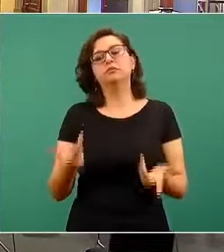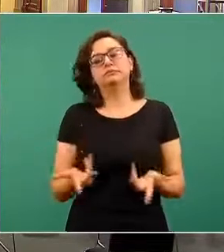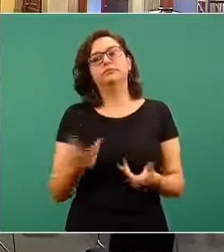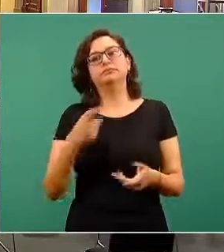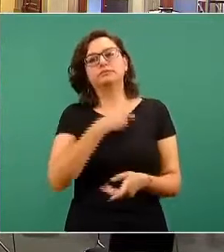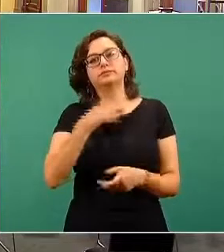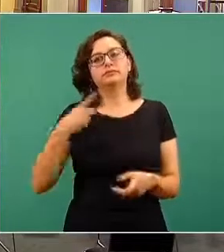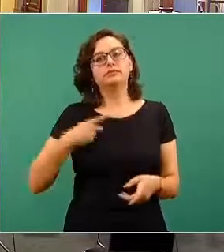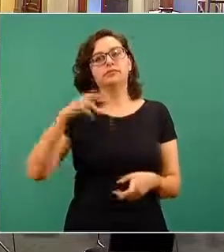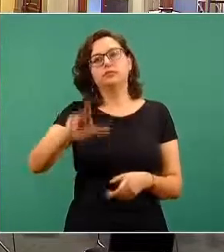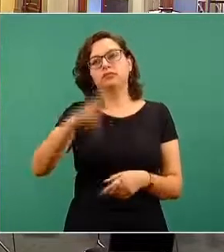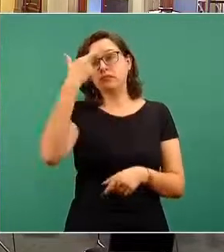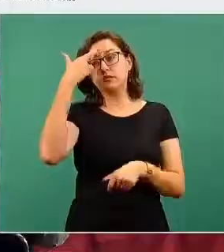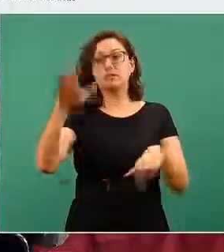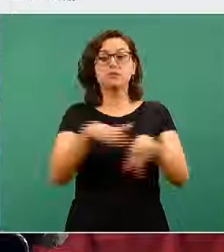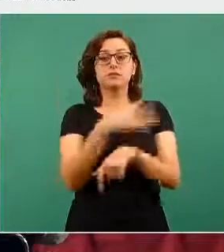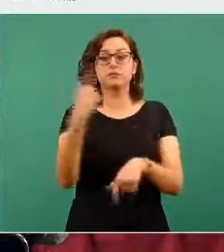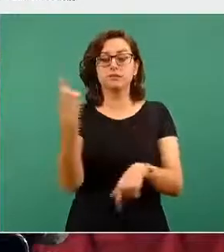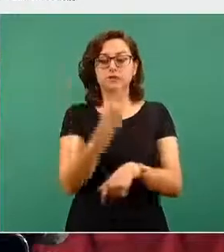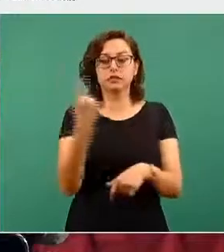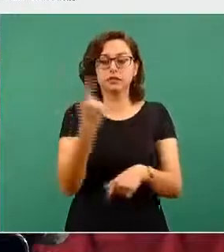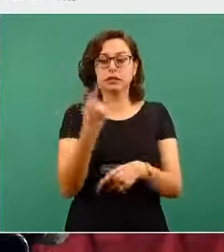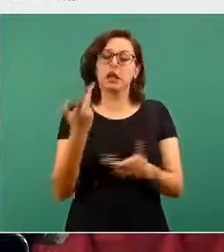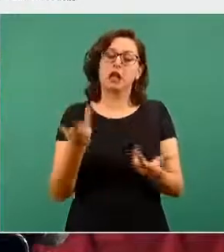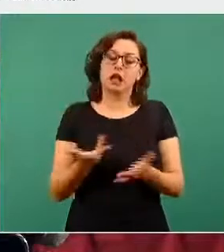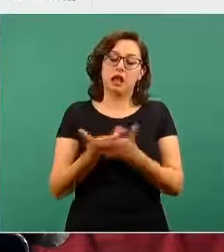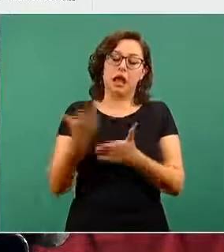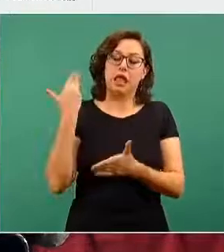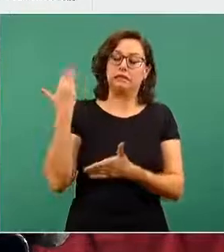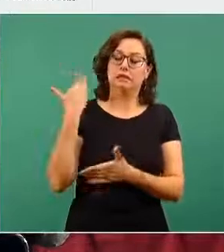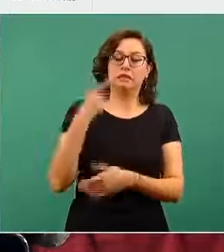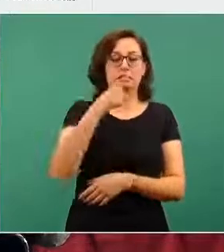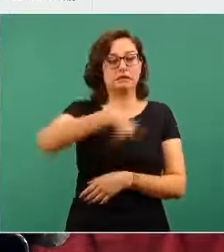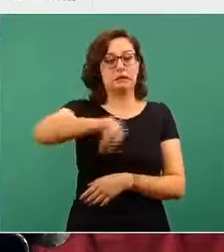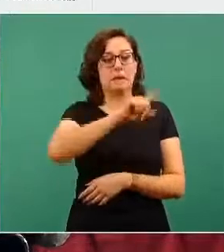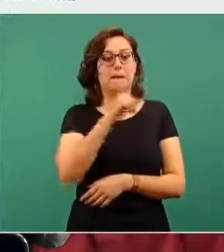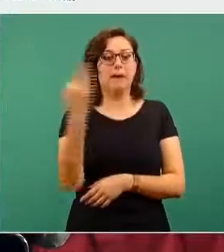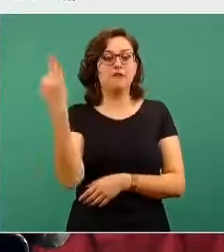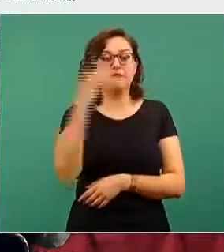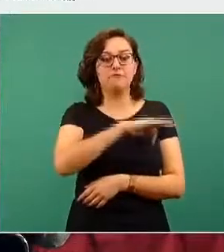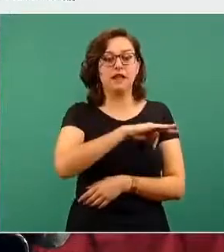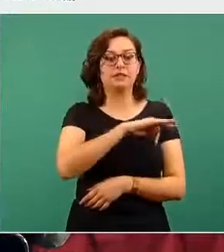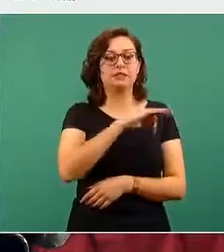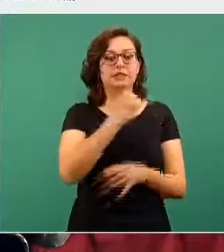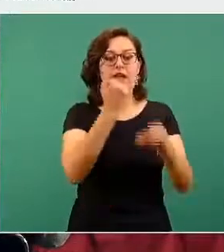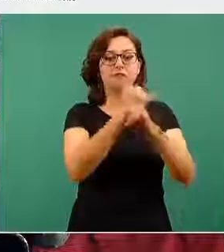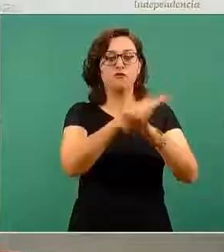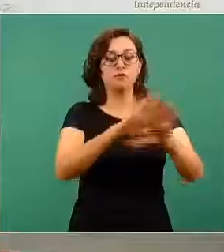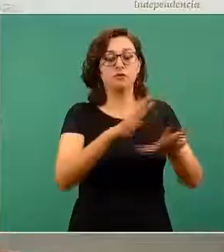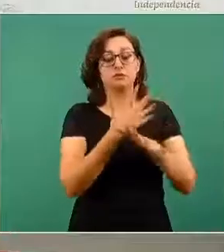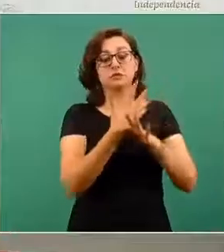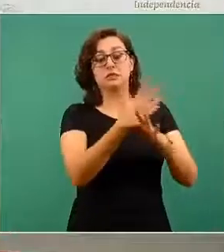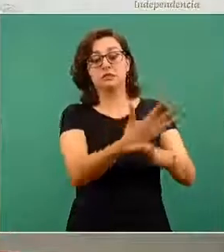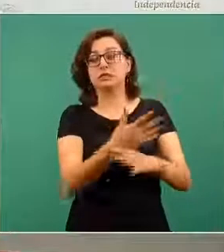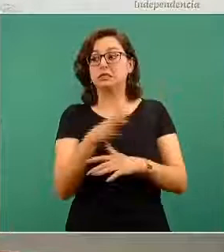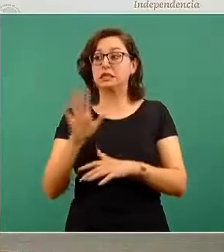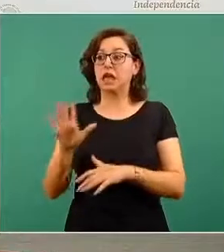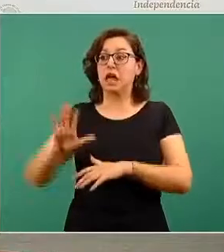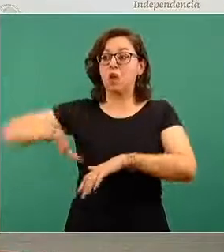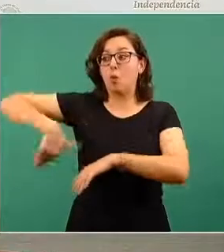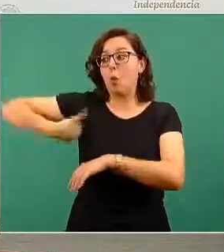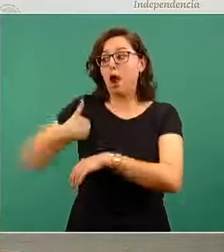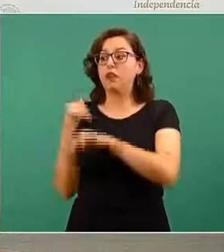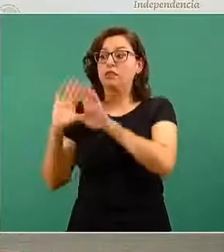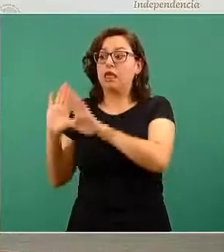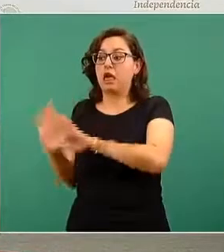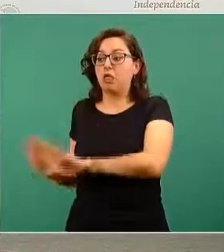especulación y, de hecho, falsa información que decía que teníamos acumulado en un refrigerador más de 4 millones de